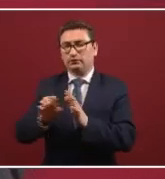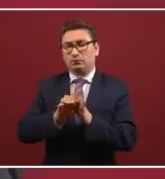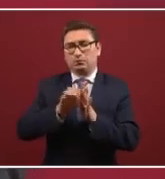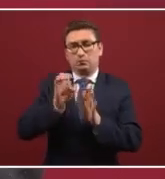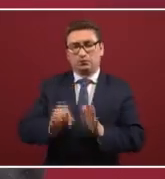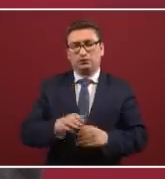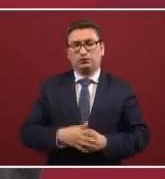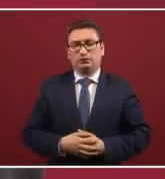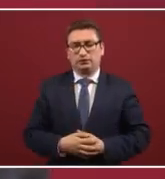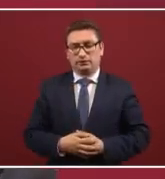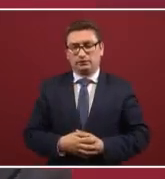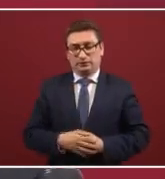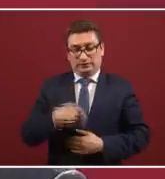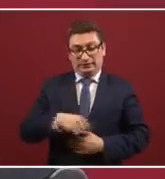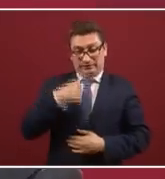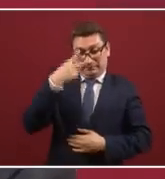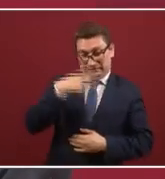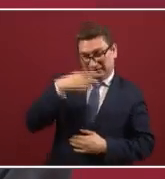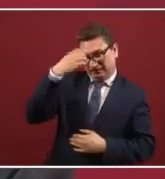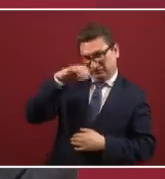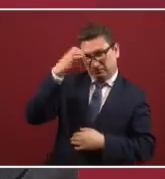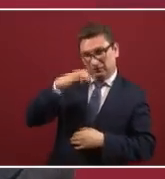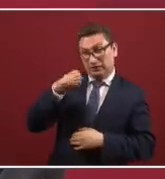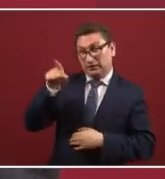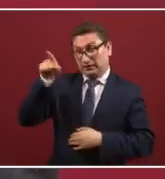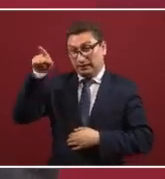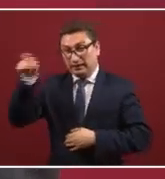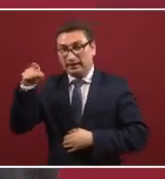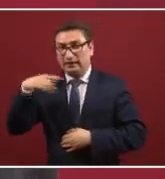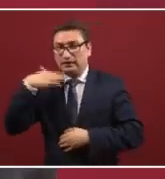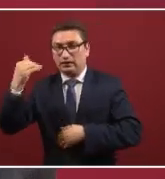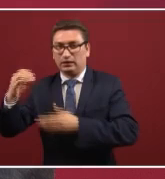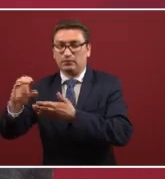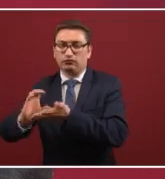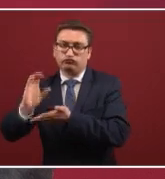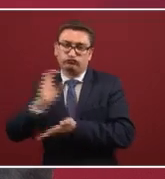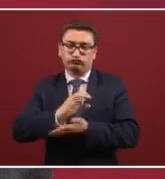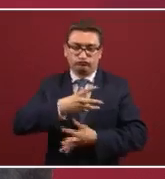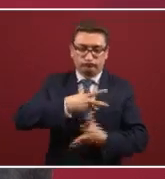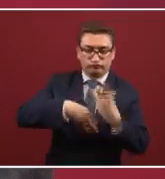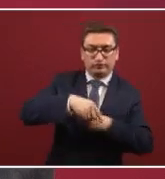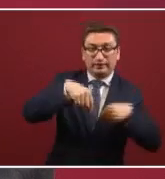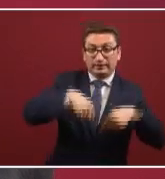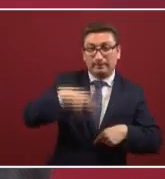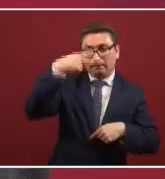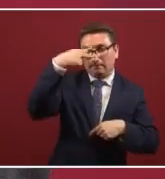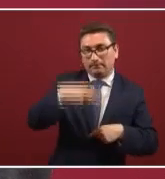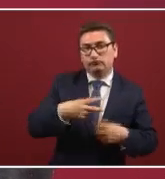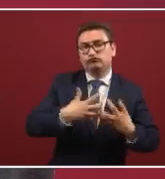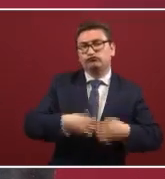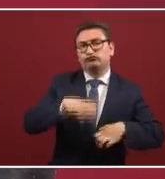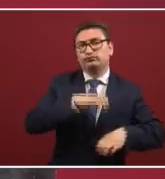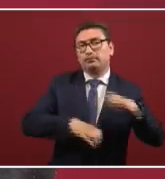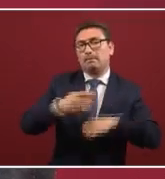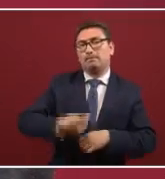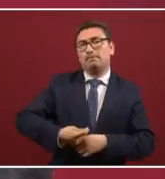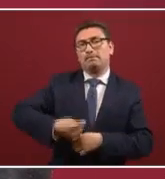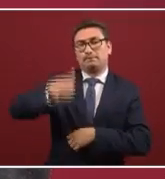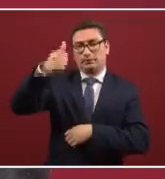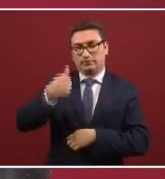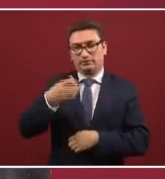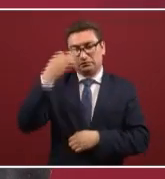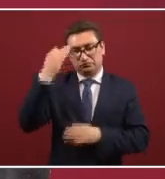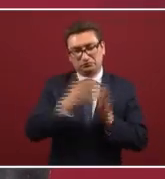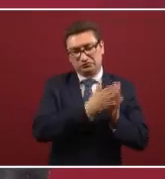de la misma experiencia mexicana. Volkswagen fue de las primeras empresas que llegaron a México en la etapa del